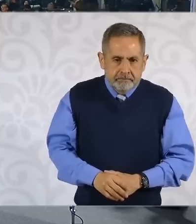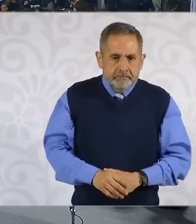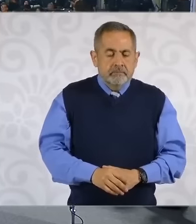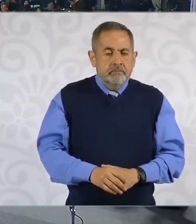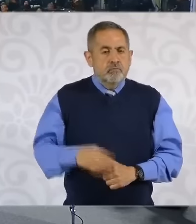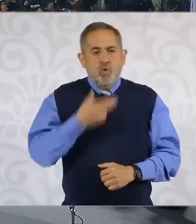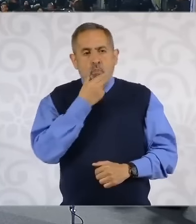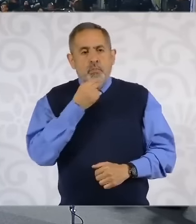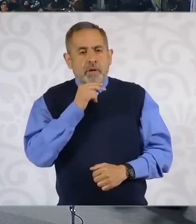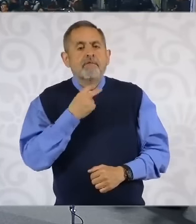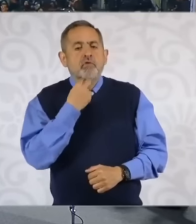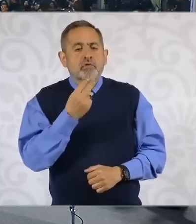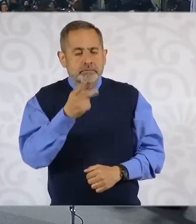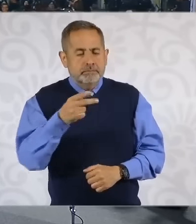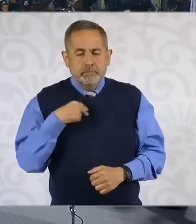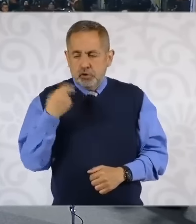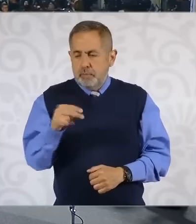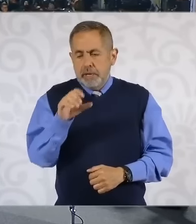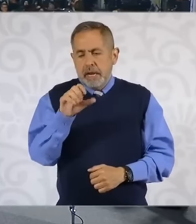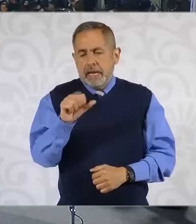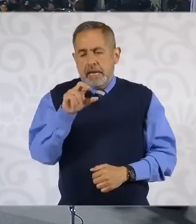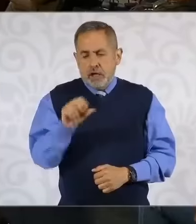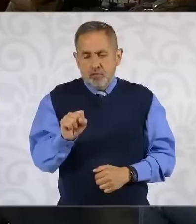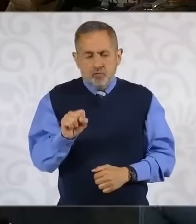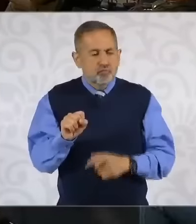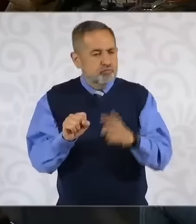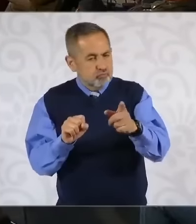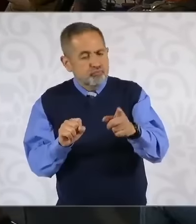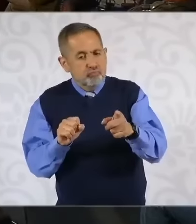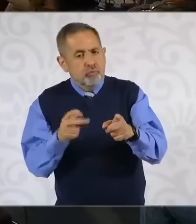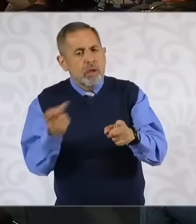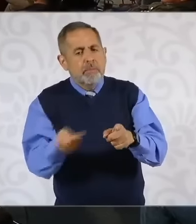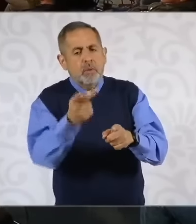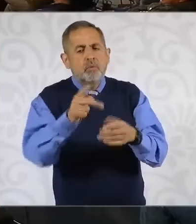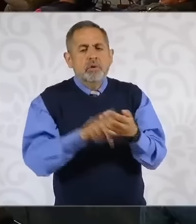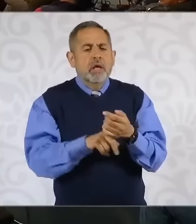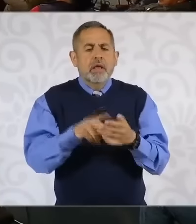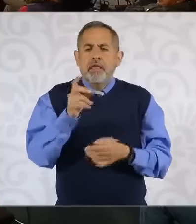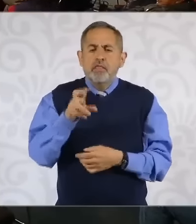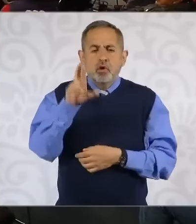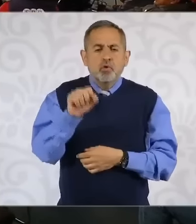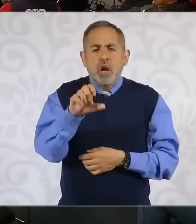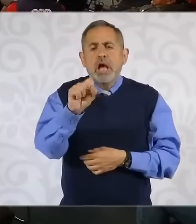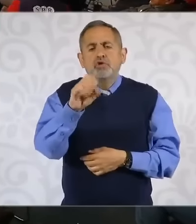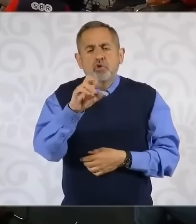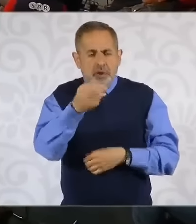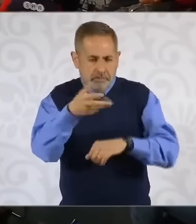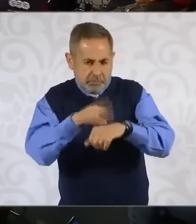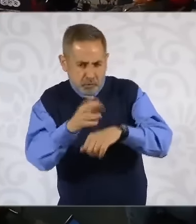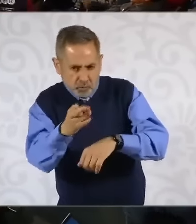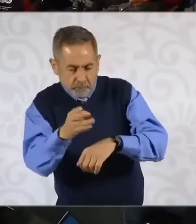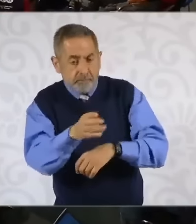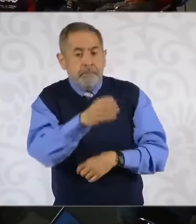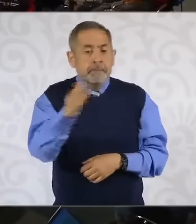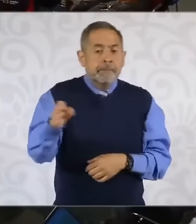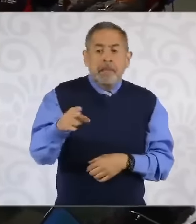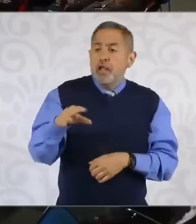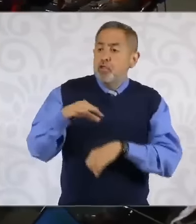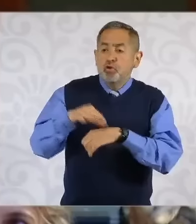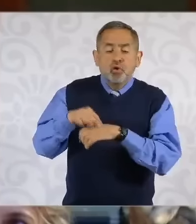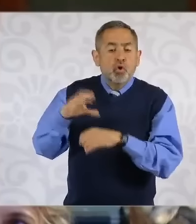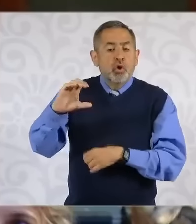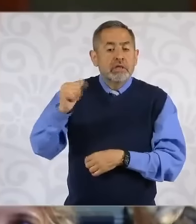Buen día, presidenta. Carlos Domínguez, de Nación 14. Una pregunta para la doctora Raquel Sosa, si me lo permite. El médico general Carlos